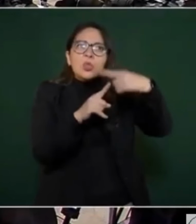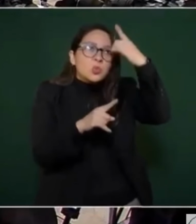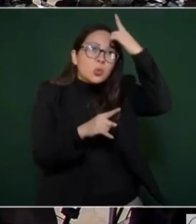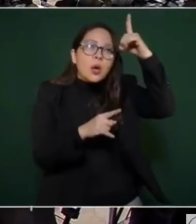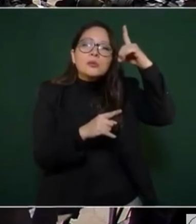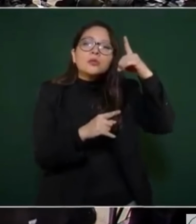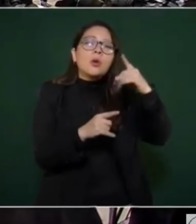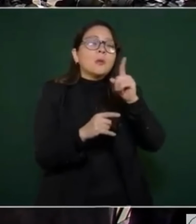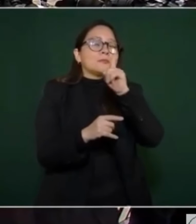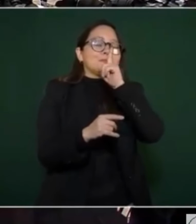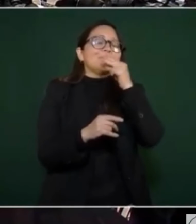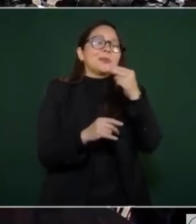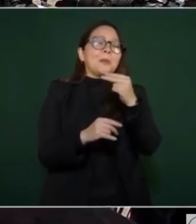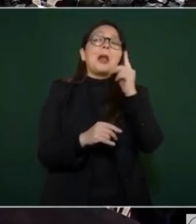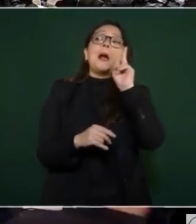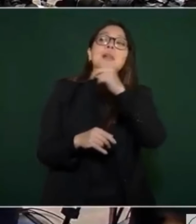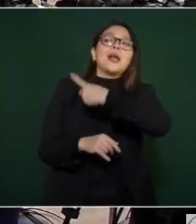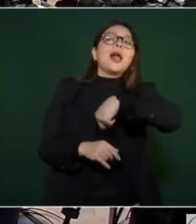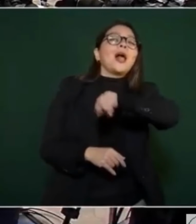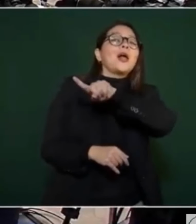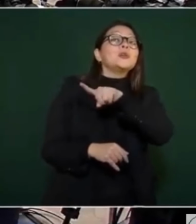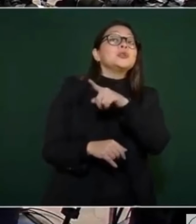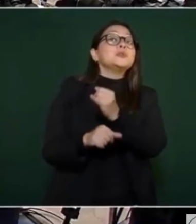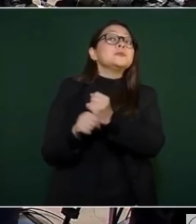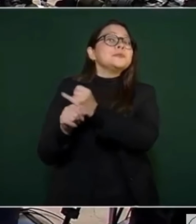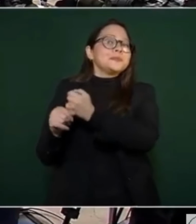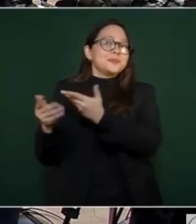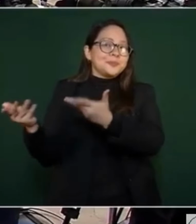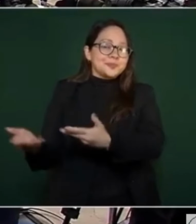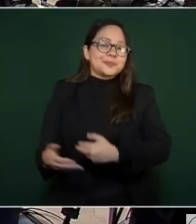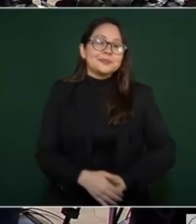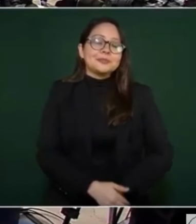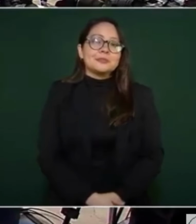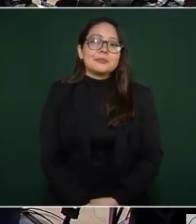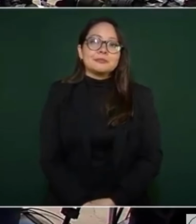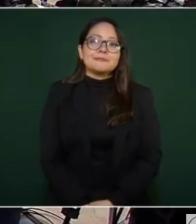Eso se lo dejas de tarea a ellos. Con mucho gusto, señor